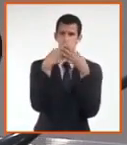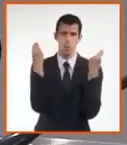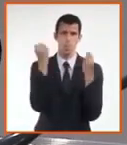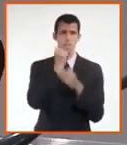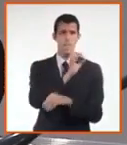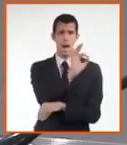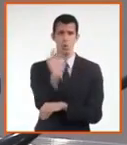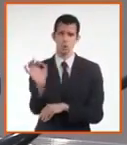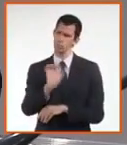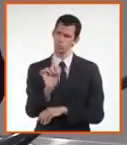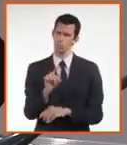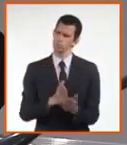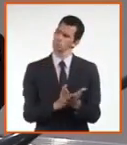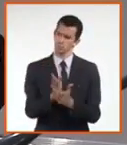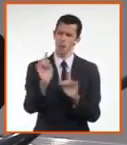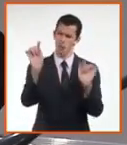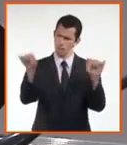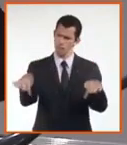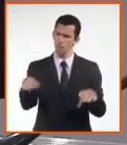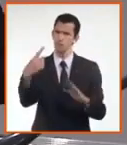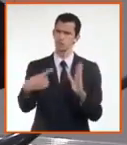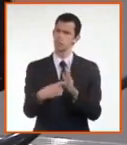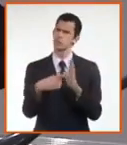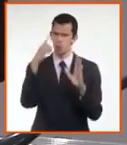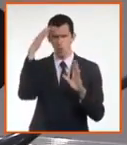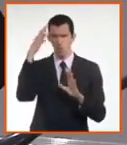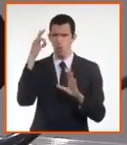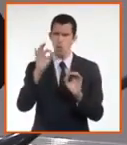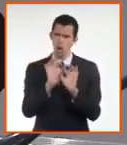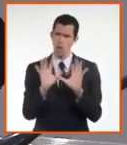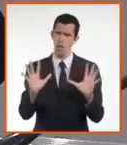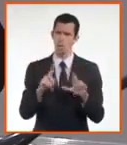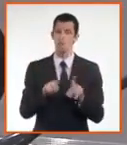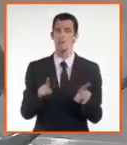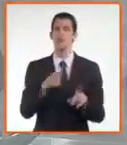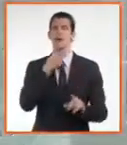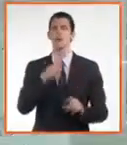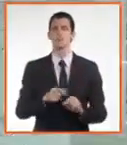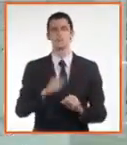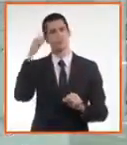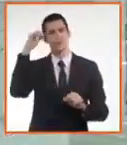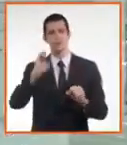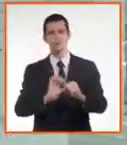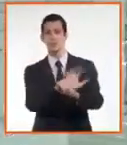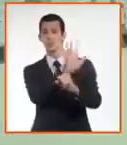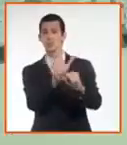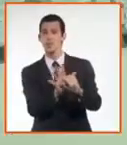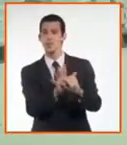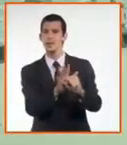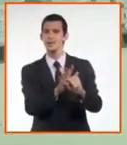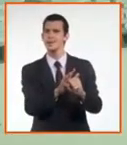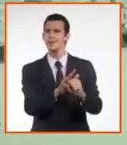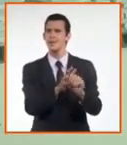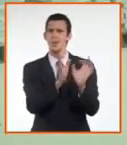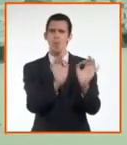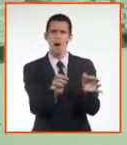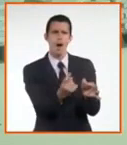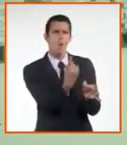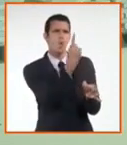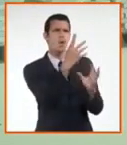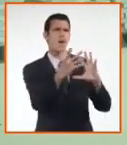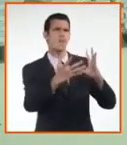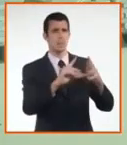la nueva variante que estuviera realmente la velocidad que aparecieron nuevas variantes forma rápida con la capacidad no sólo nuestras ganas de